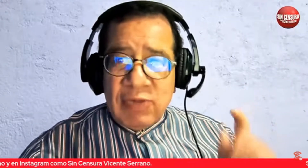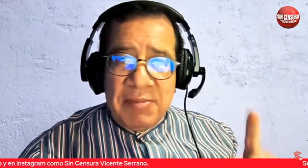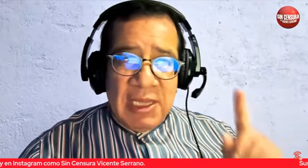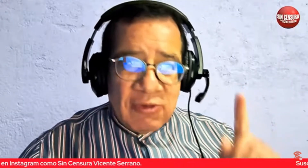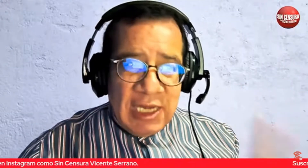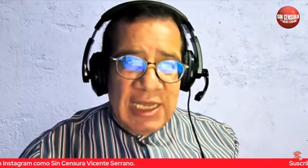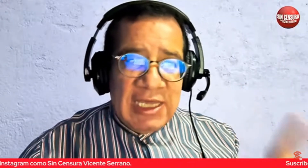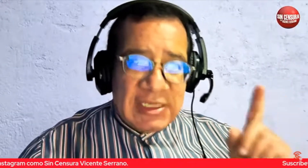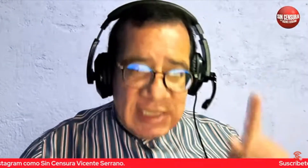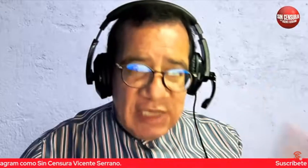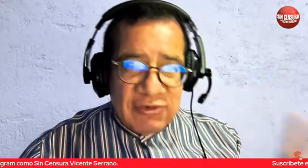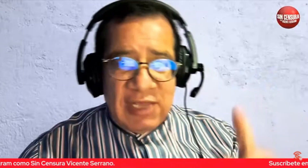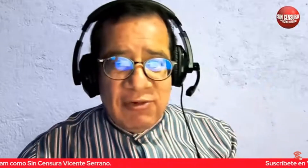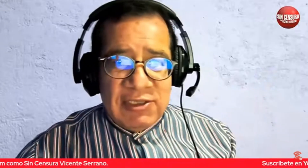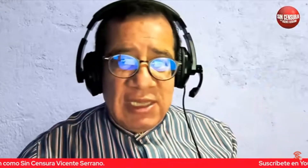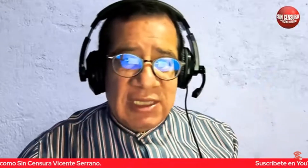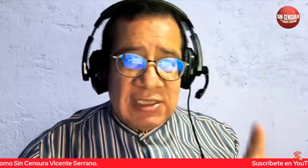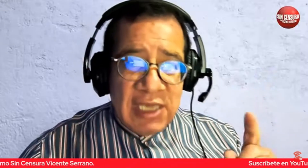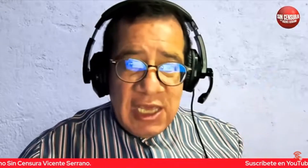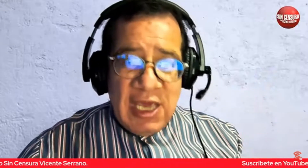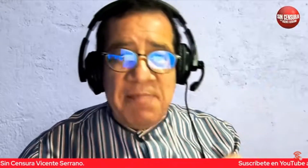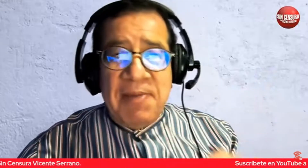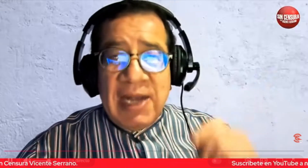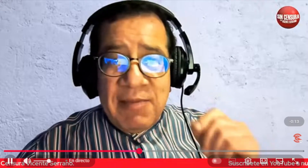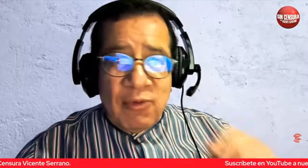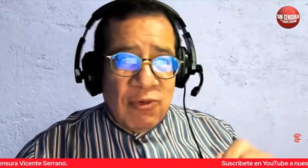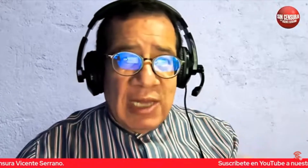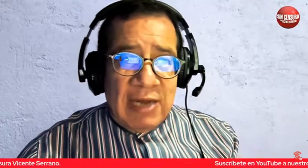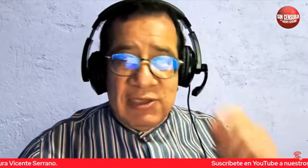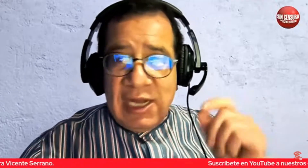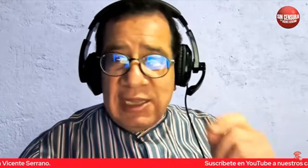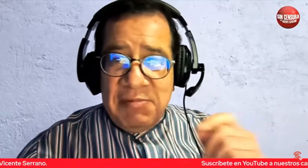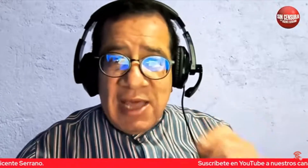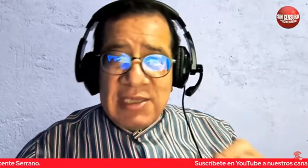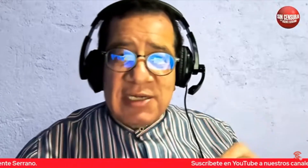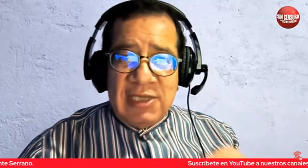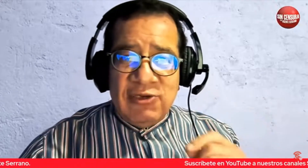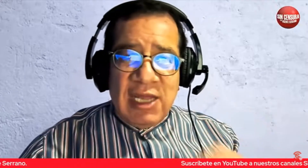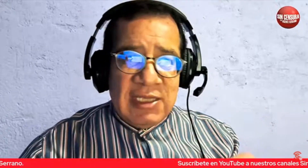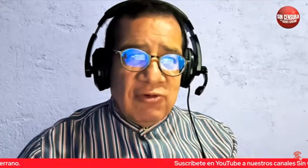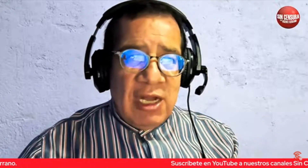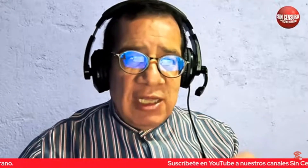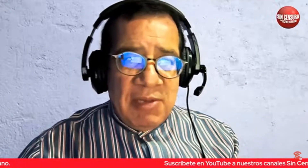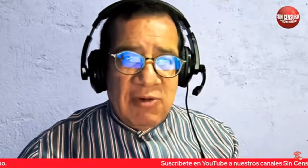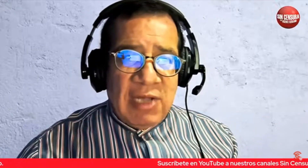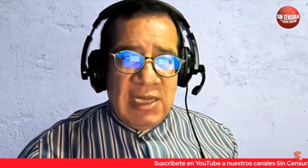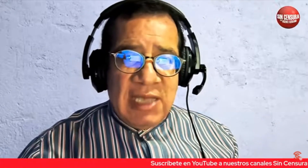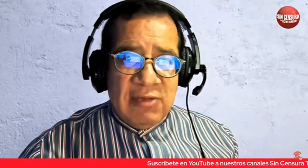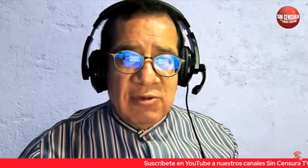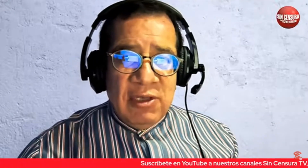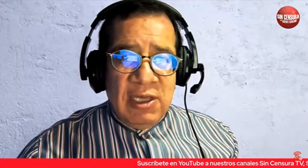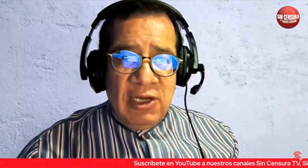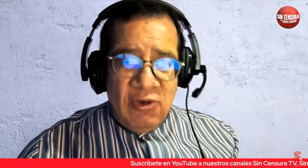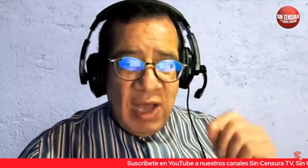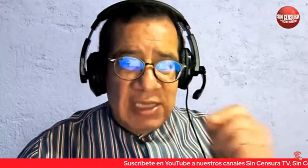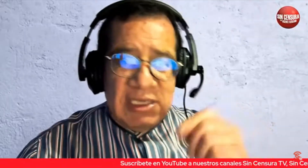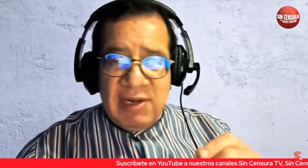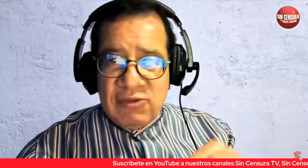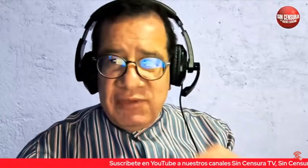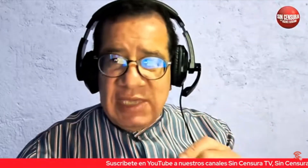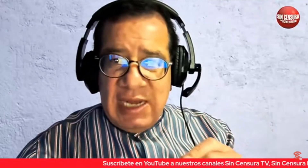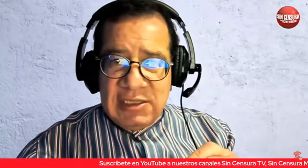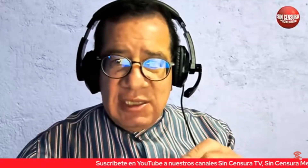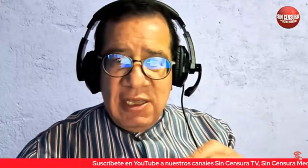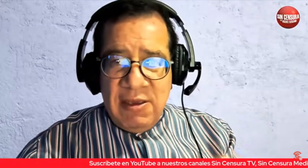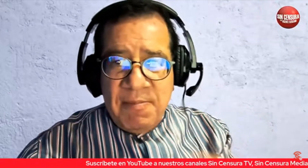el reclutamiento de niñas, niños y adolescentes para involucrarlos en actividades relacionadas con el crimen organizado. No hay